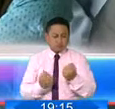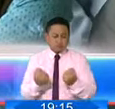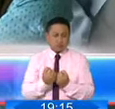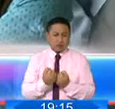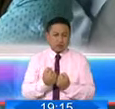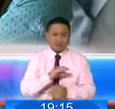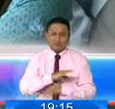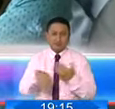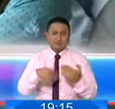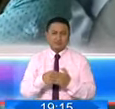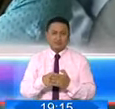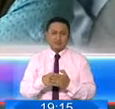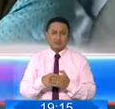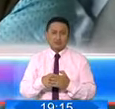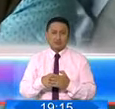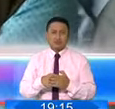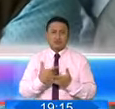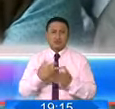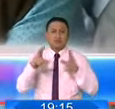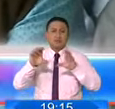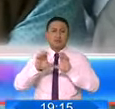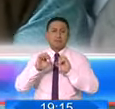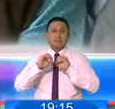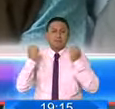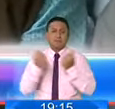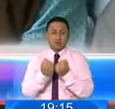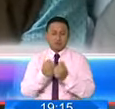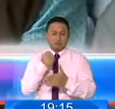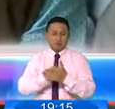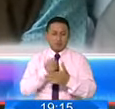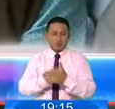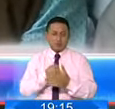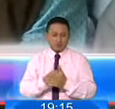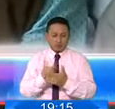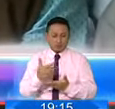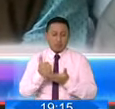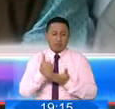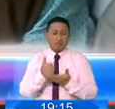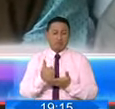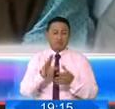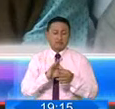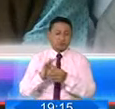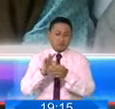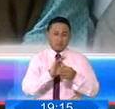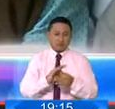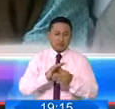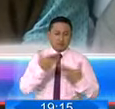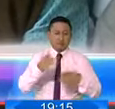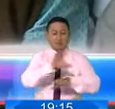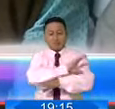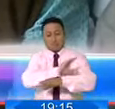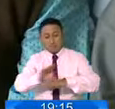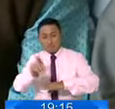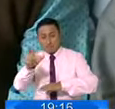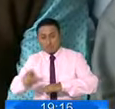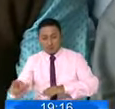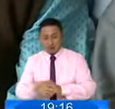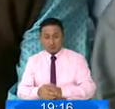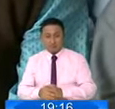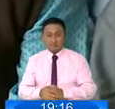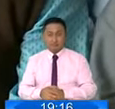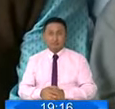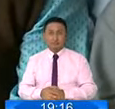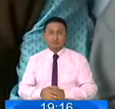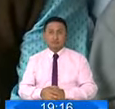en todos sus ámbitos sociales estas luchas en beneficio de los compañeros campesinos, amas de casas